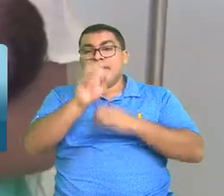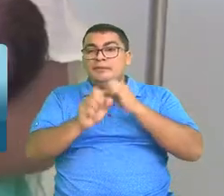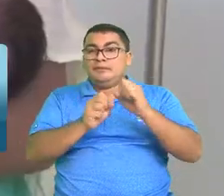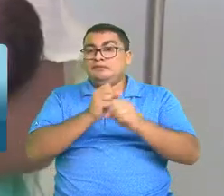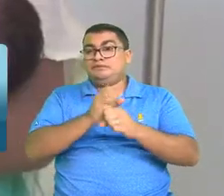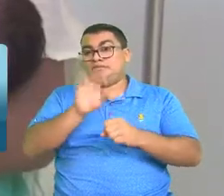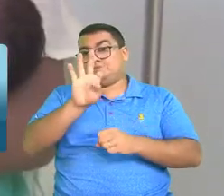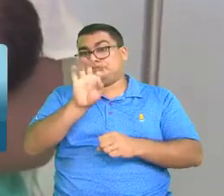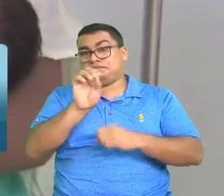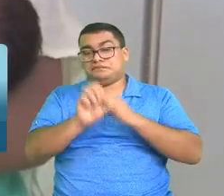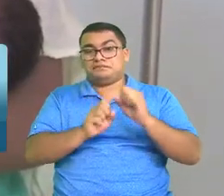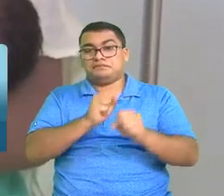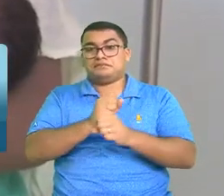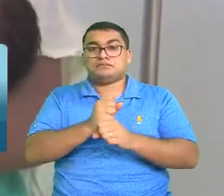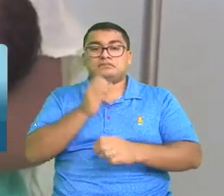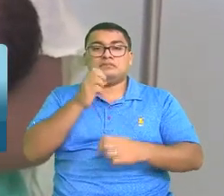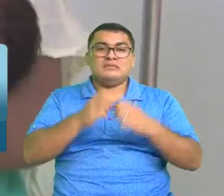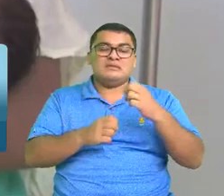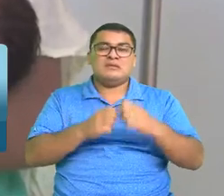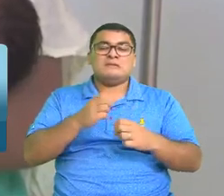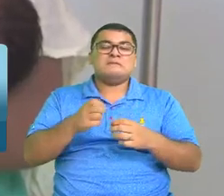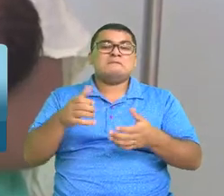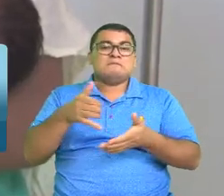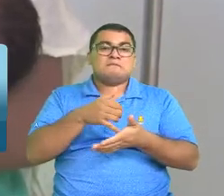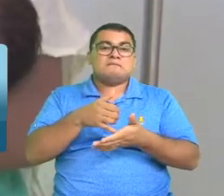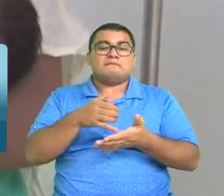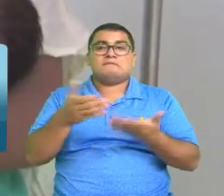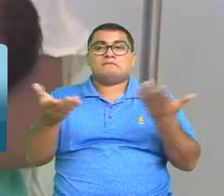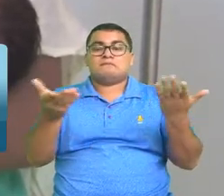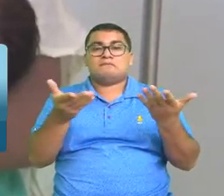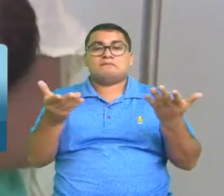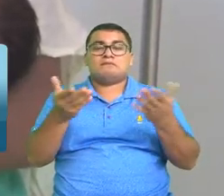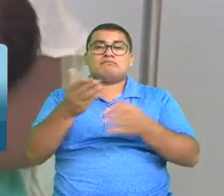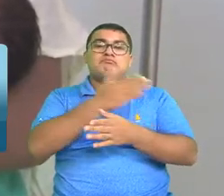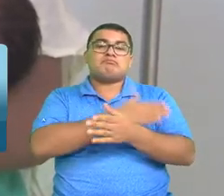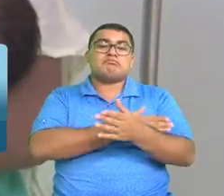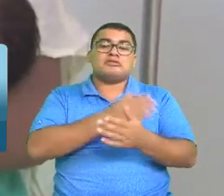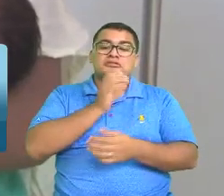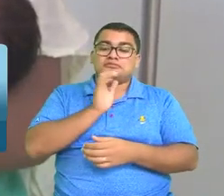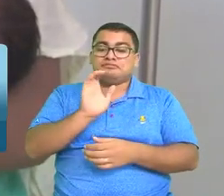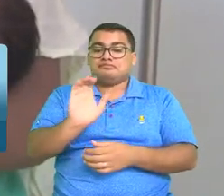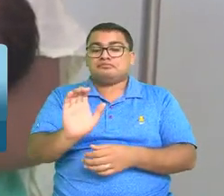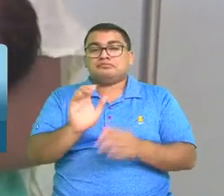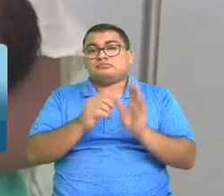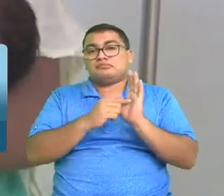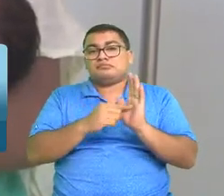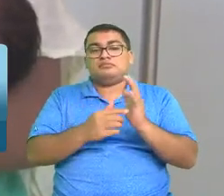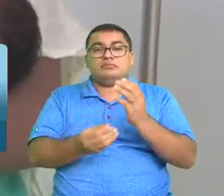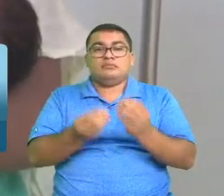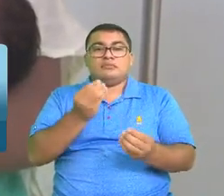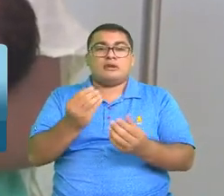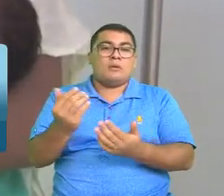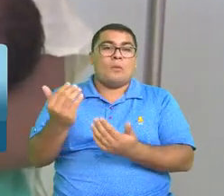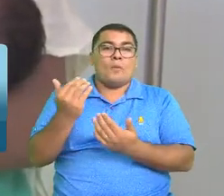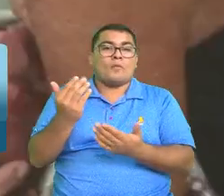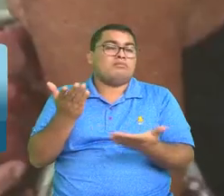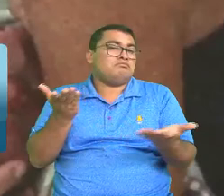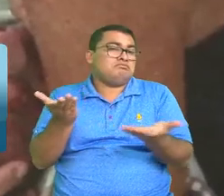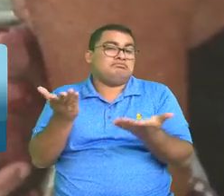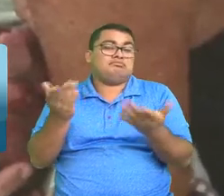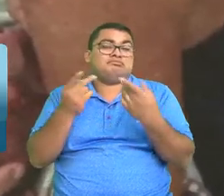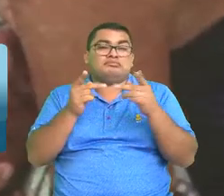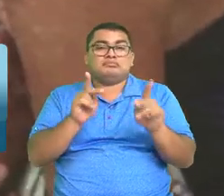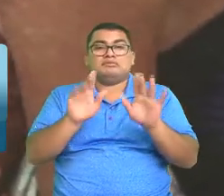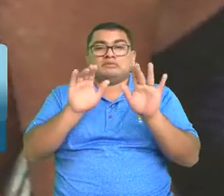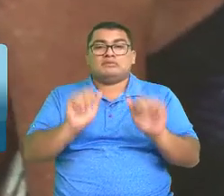actividad enzimática va disminuyendo porque ya no hay un consumo como cuando sos niño, ¿verdad? Que dependés mucho de la leche, ¿verdad? Y